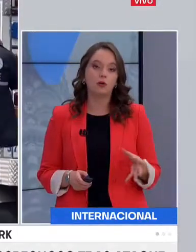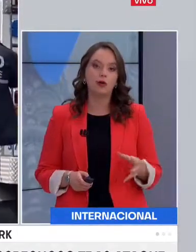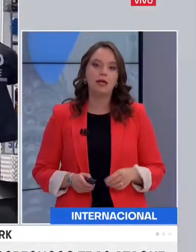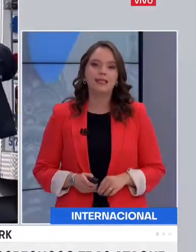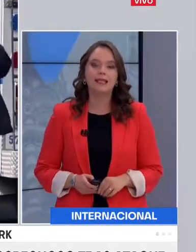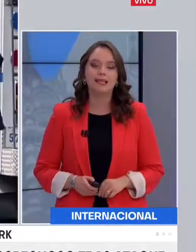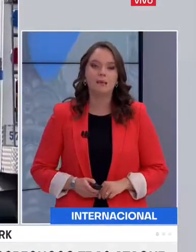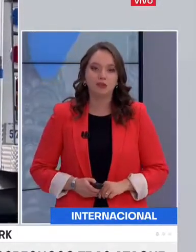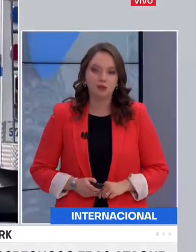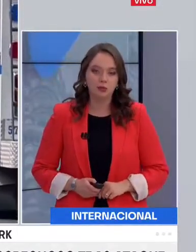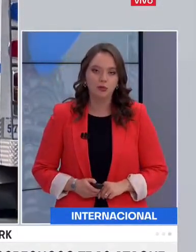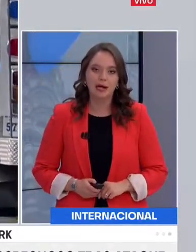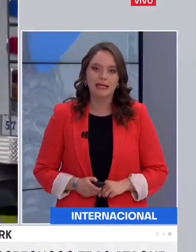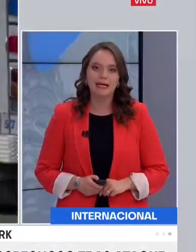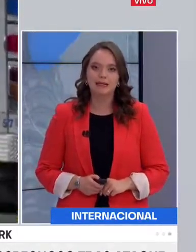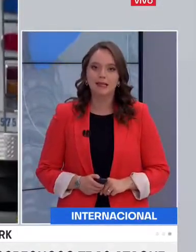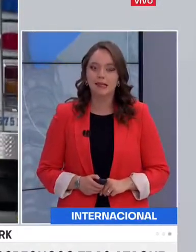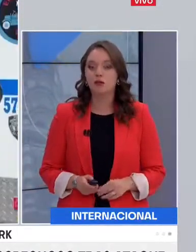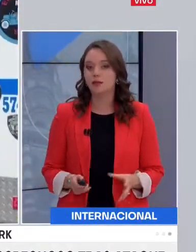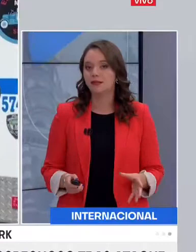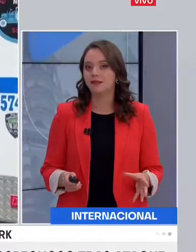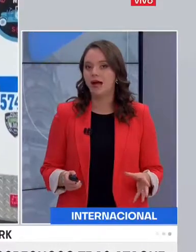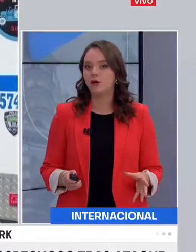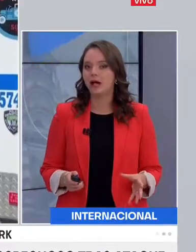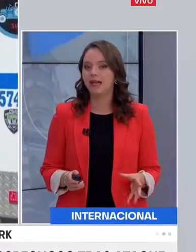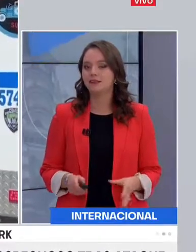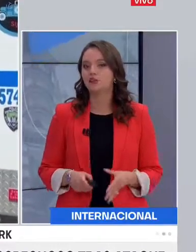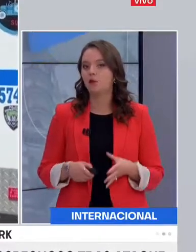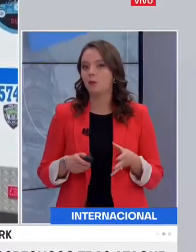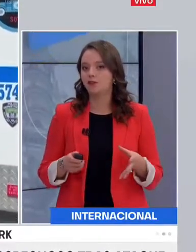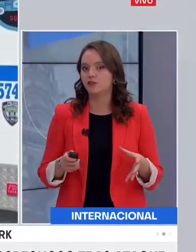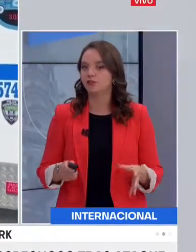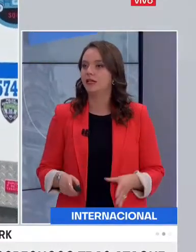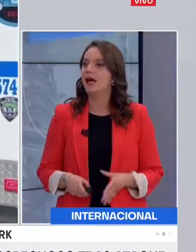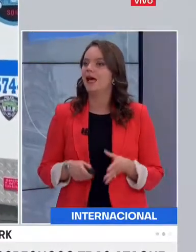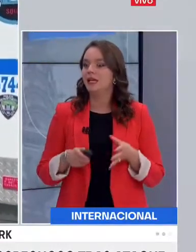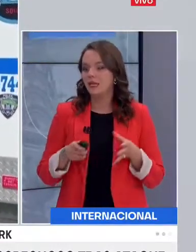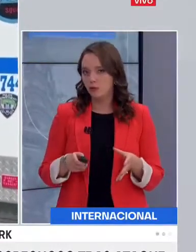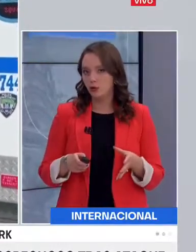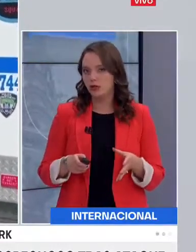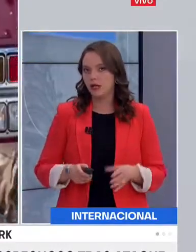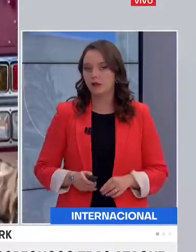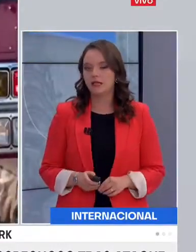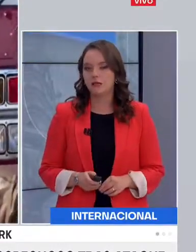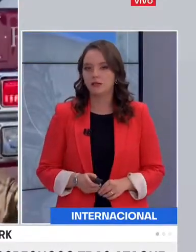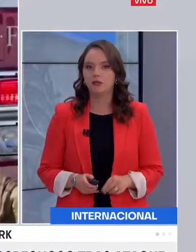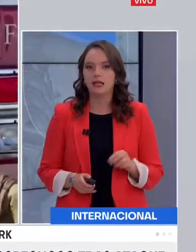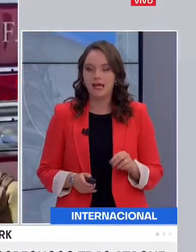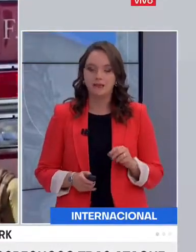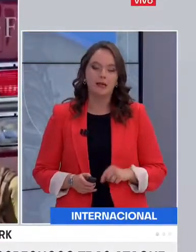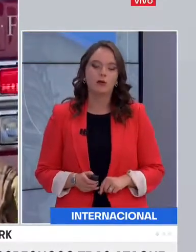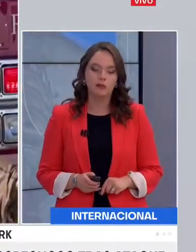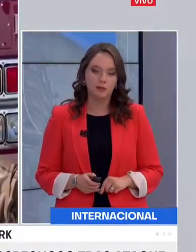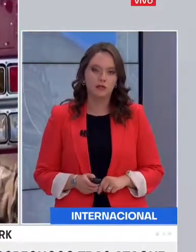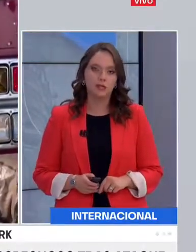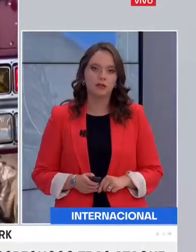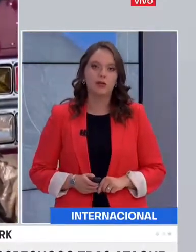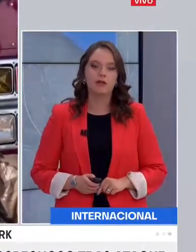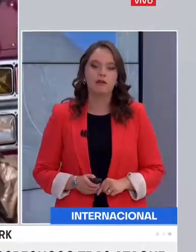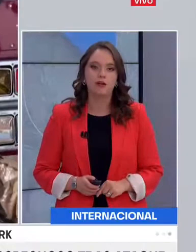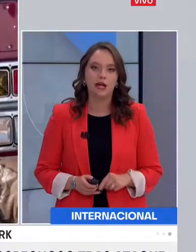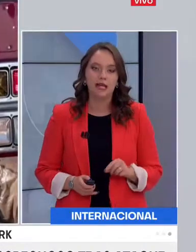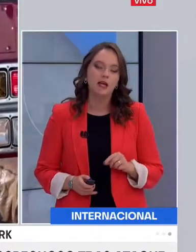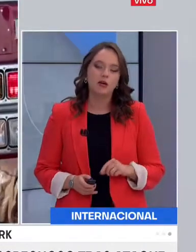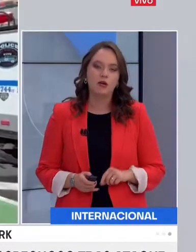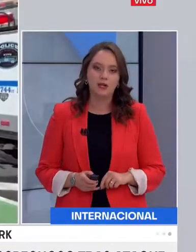mismo como de este presunto atacante que como les decía ahora es sospechoso estaría involucrado dentro de este último artillero